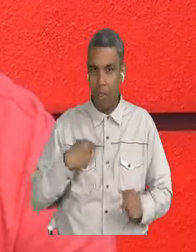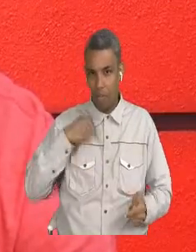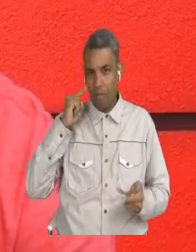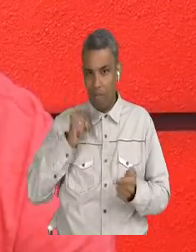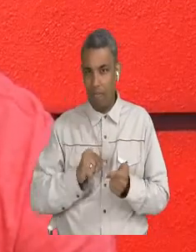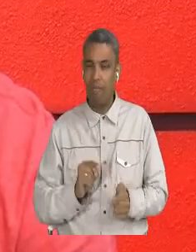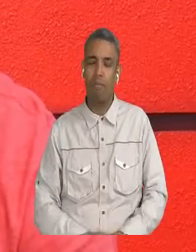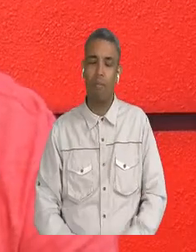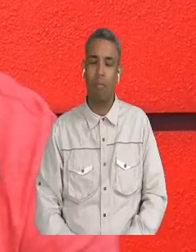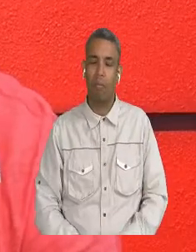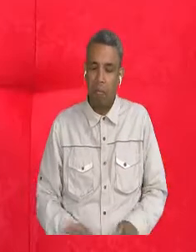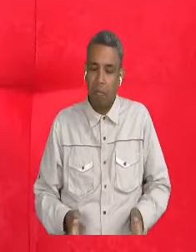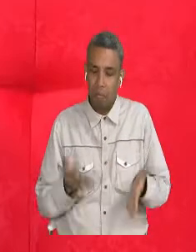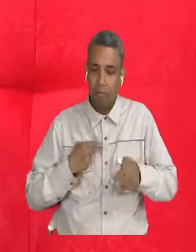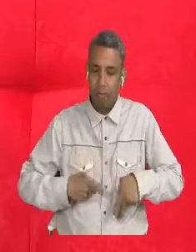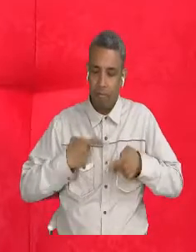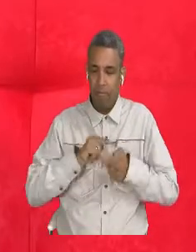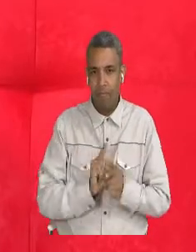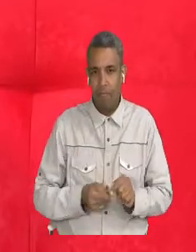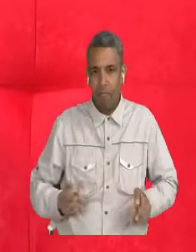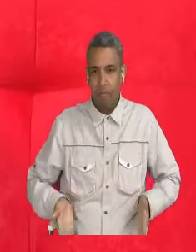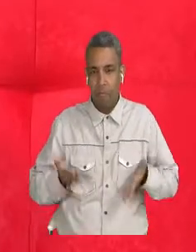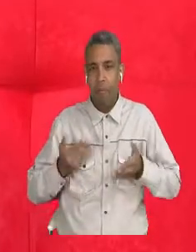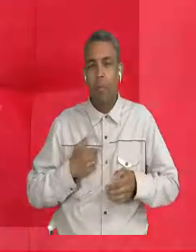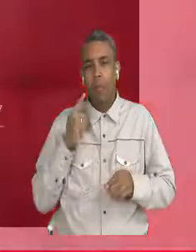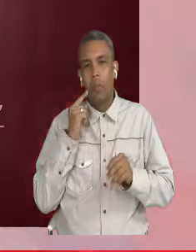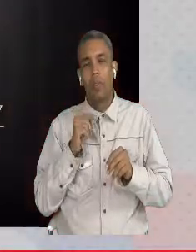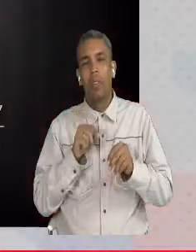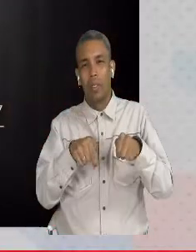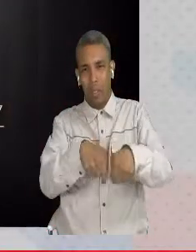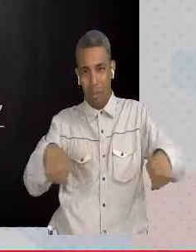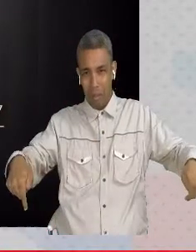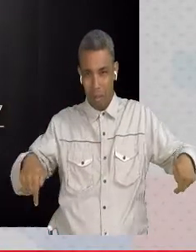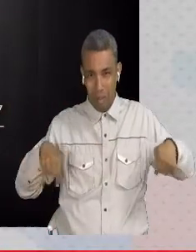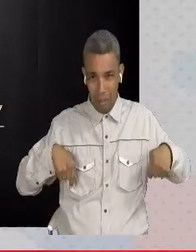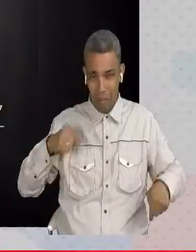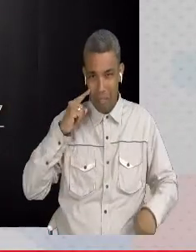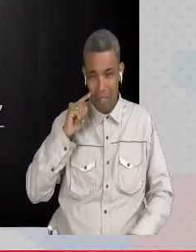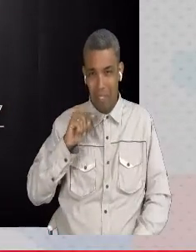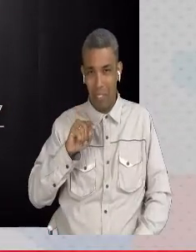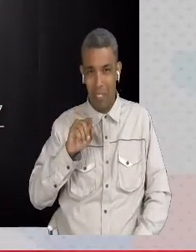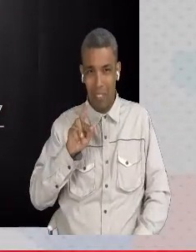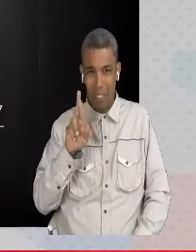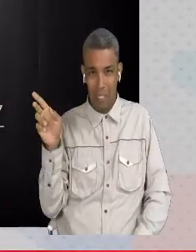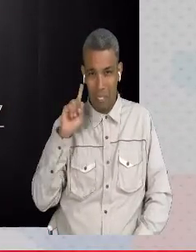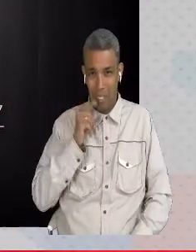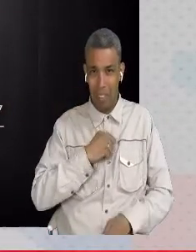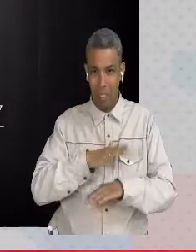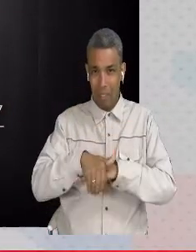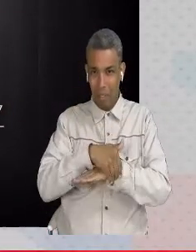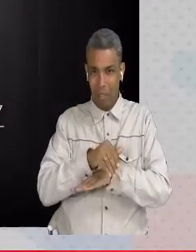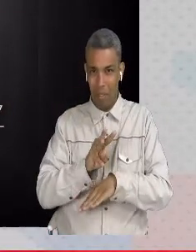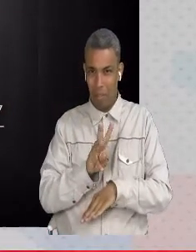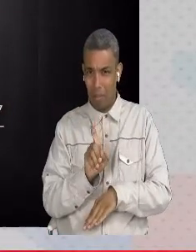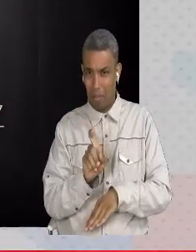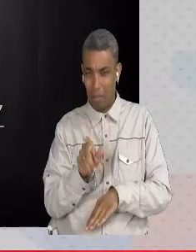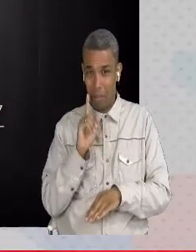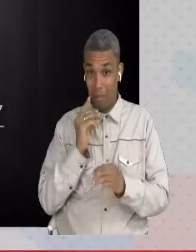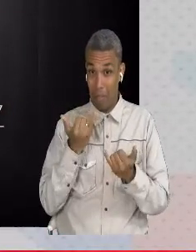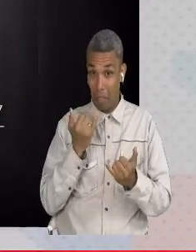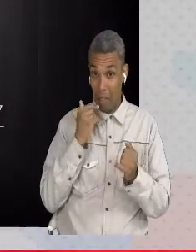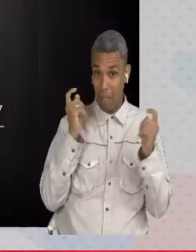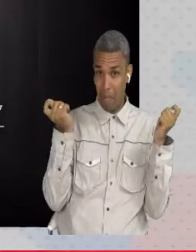Bueno, entonces ya saben, Zona Training de la 36 los espera, y después de comerciales nosotros les vamos a traer una muestra de